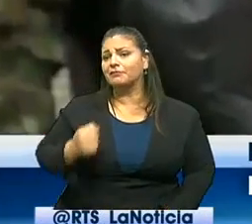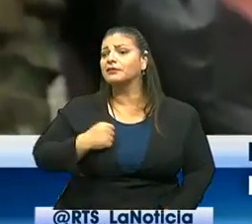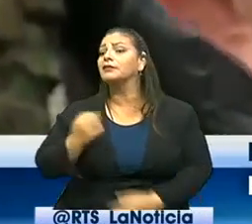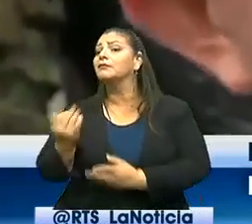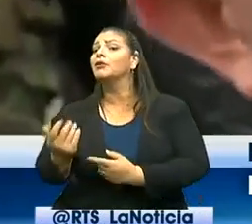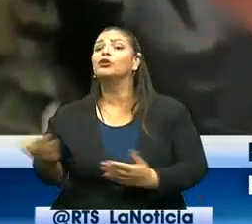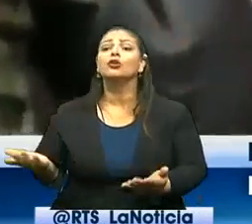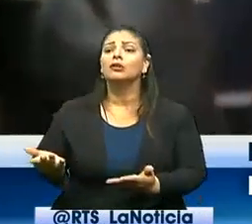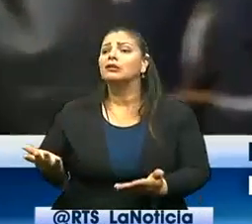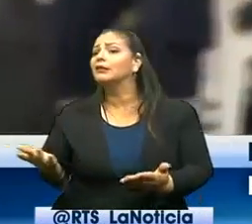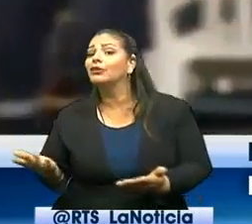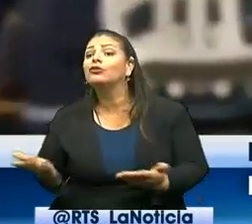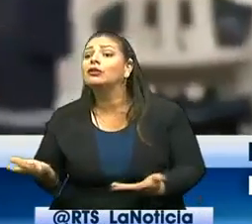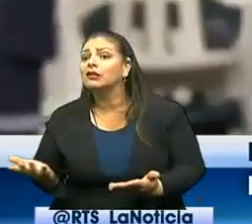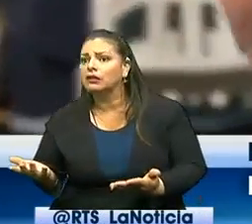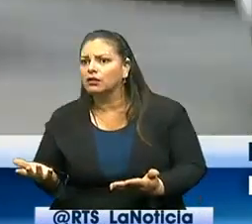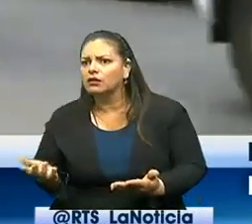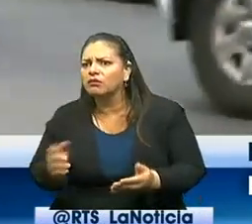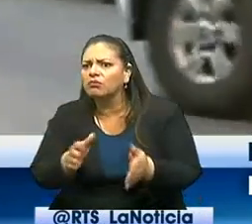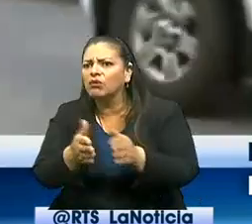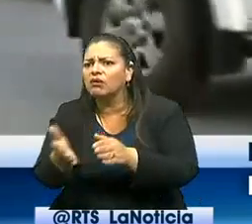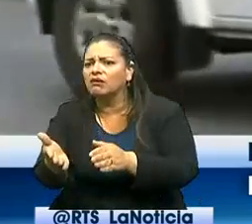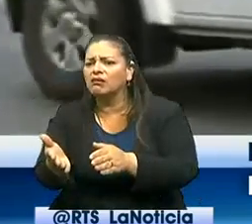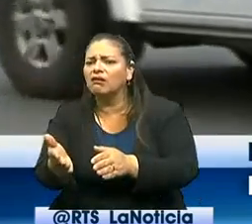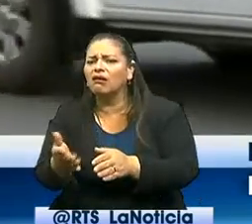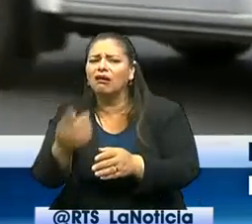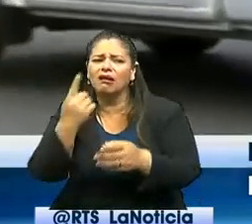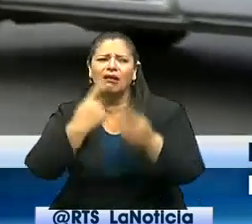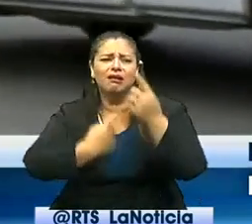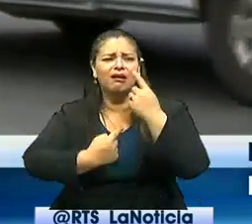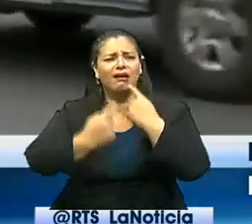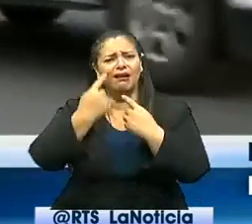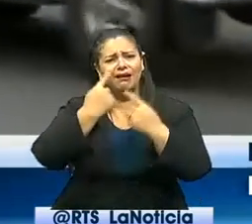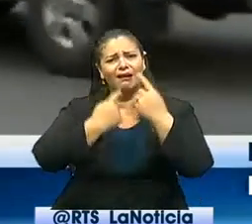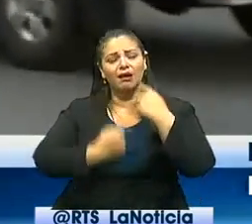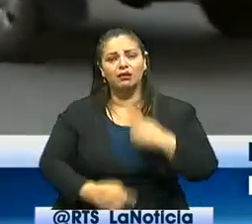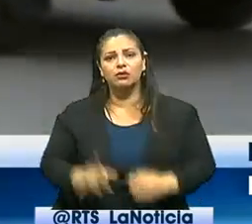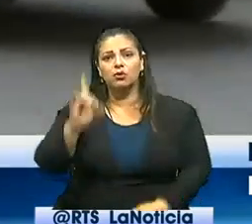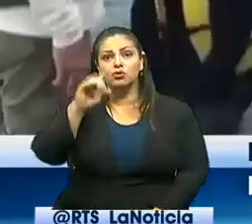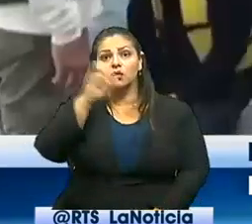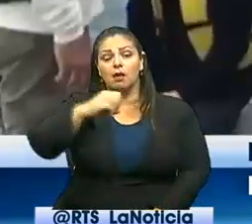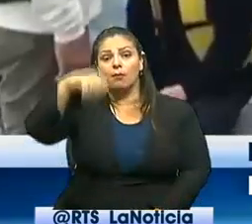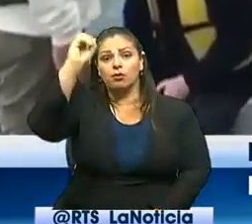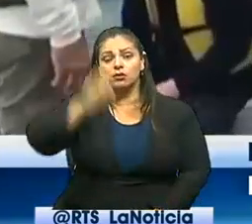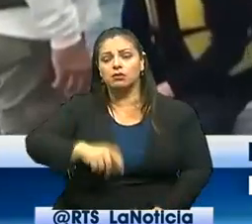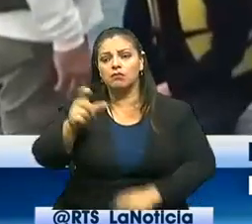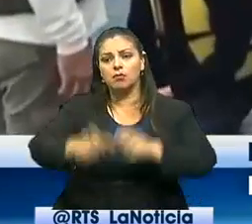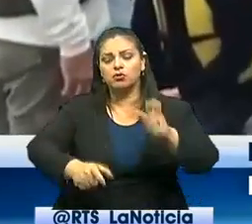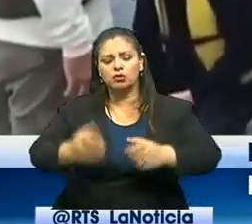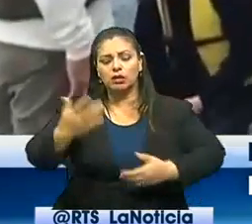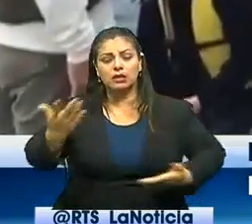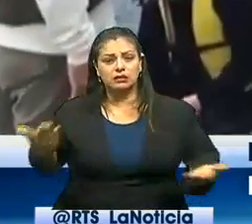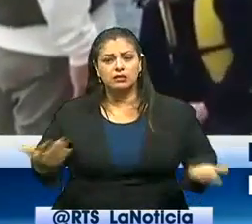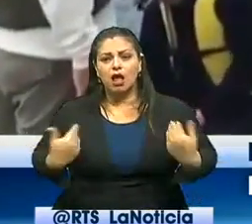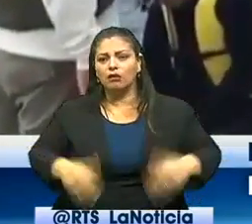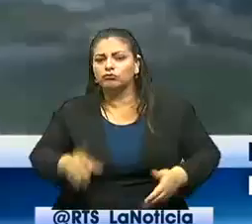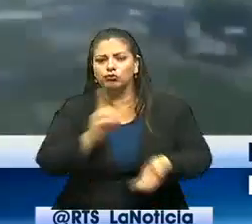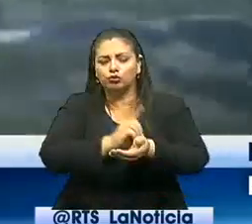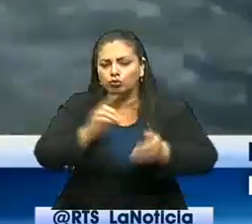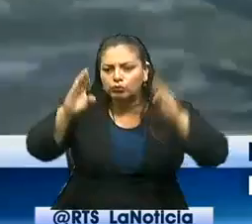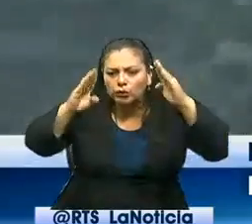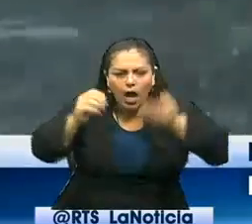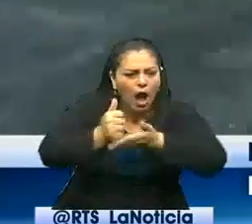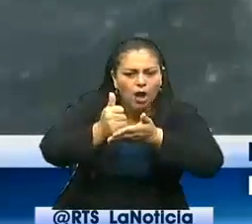palabras para definir eso. El 80% de los heridos ya ha sido dado de alta. Sin embargo, las labores de rescate no